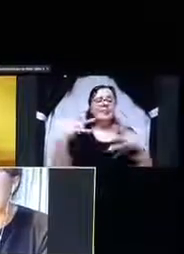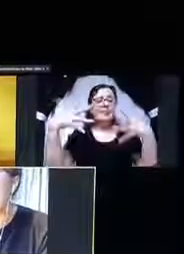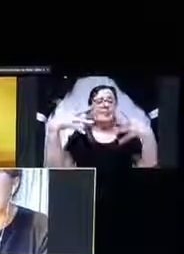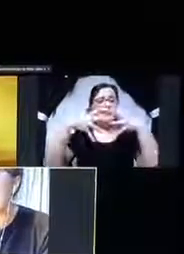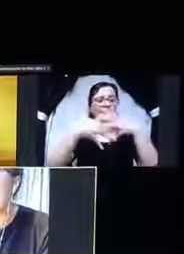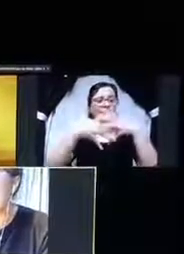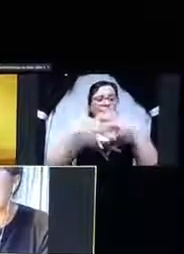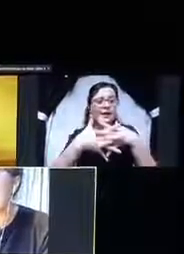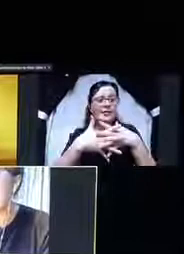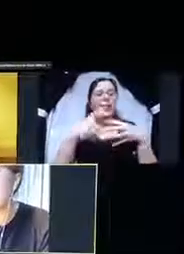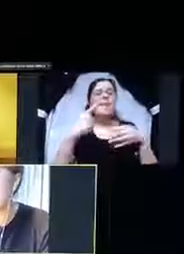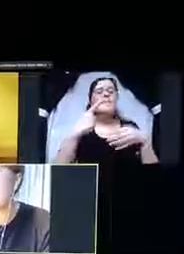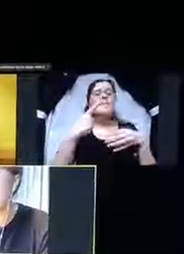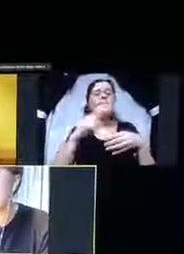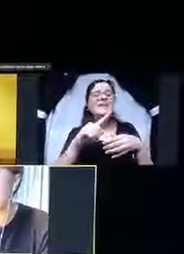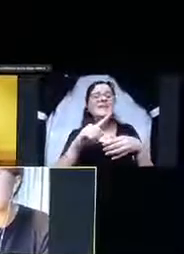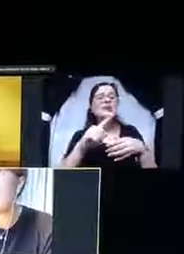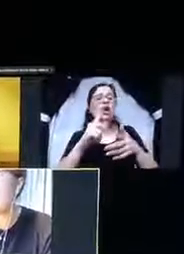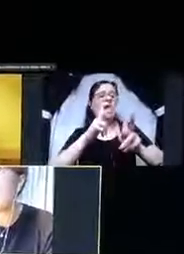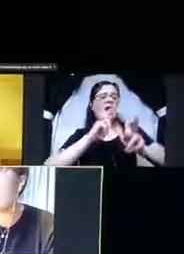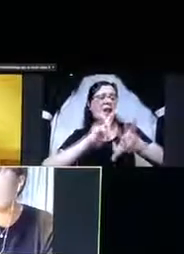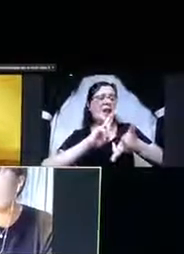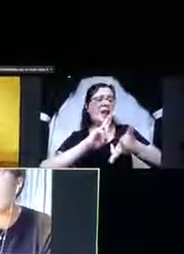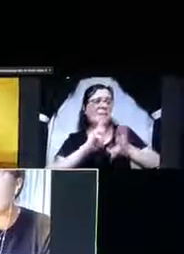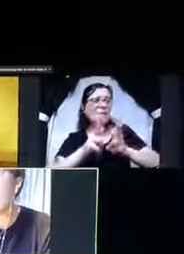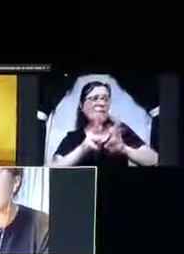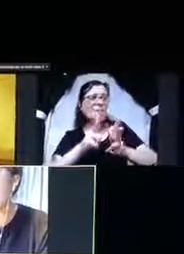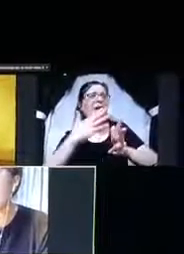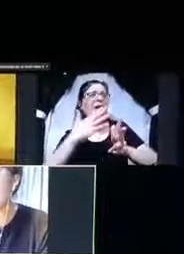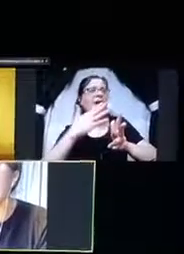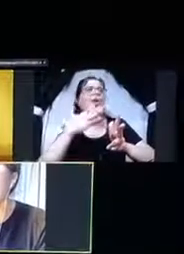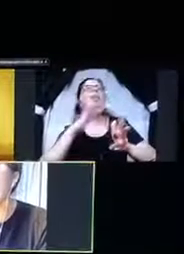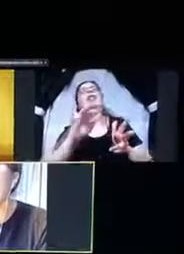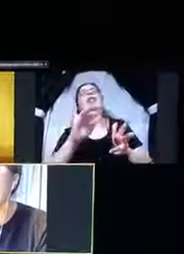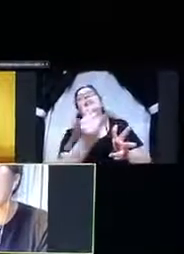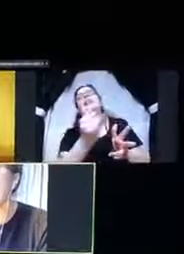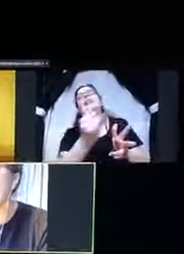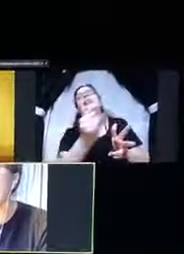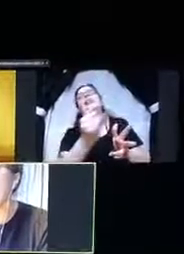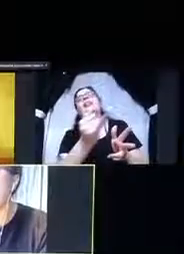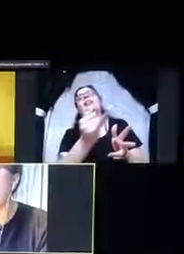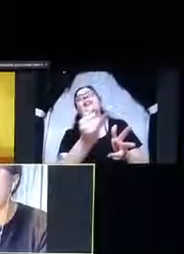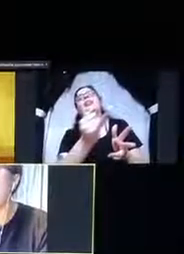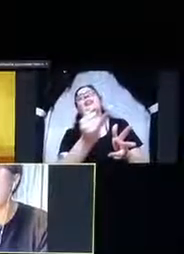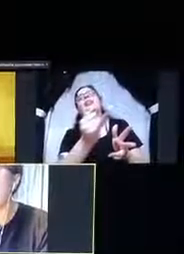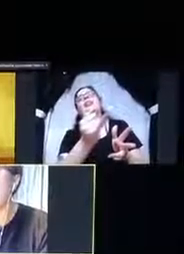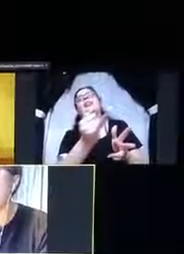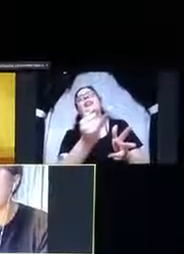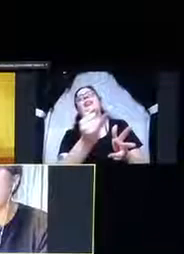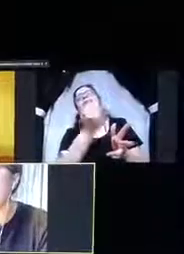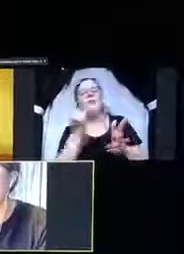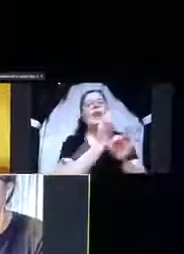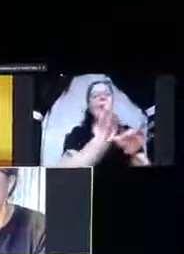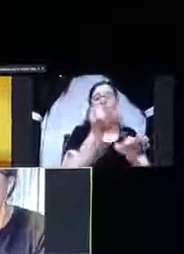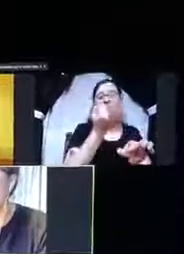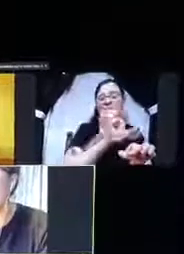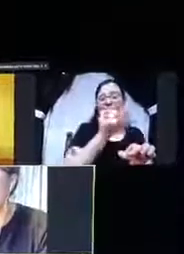¿Sería conveniente que esa nena acceda a lengua de señas? Desde la escuela especial dicen que no necesita.